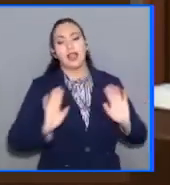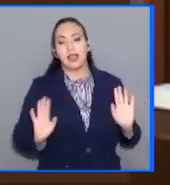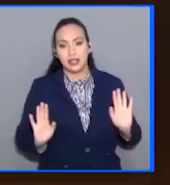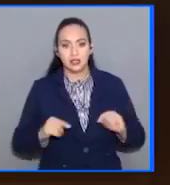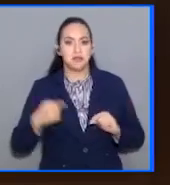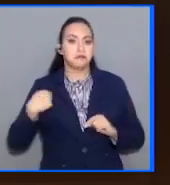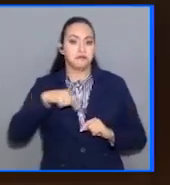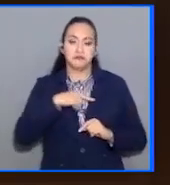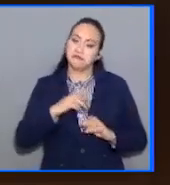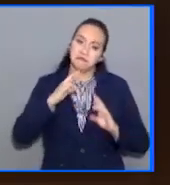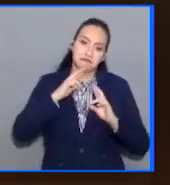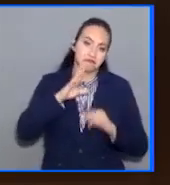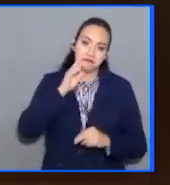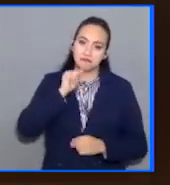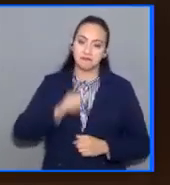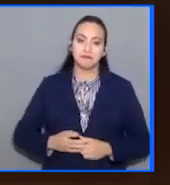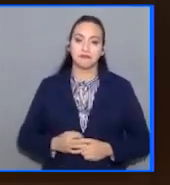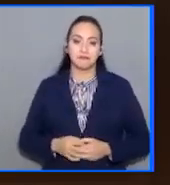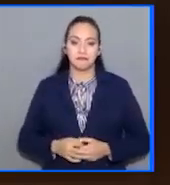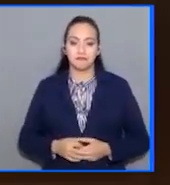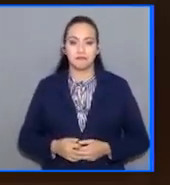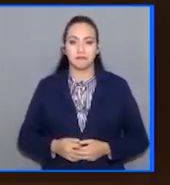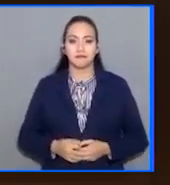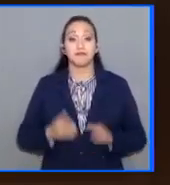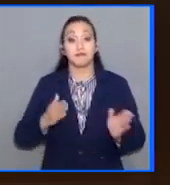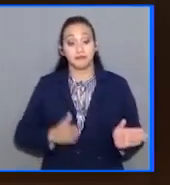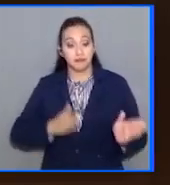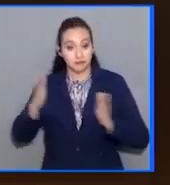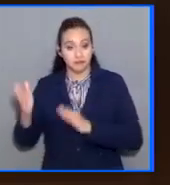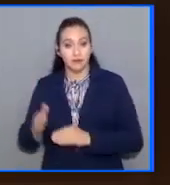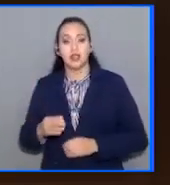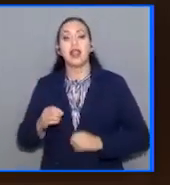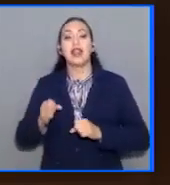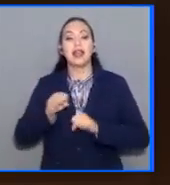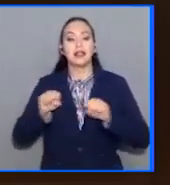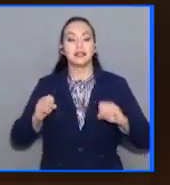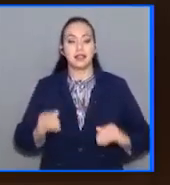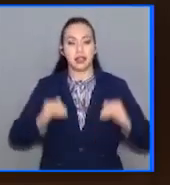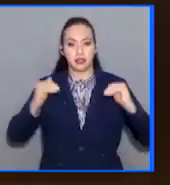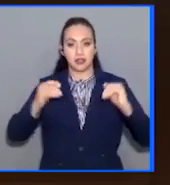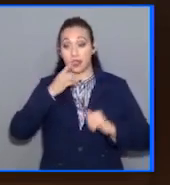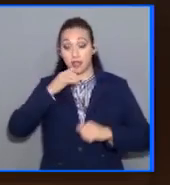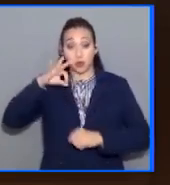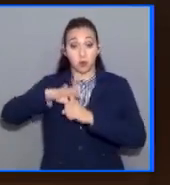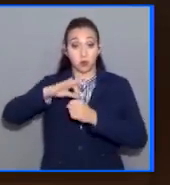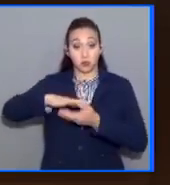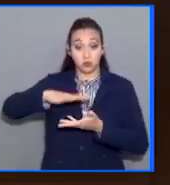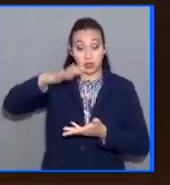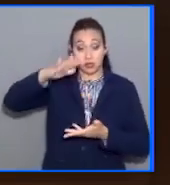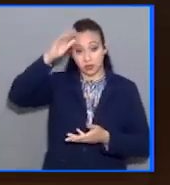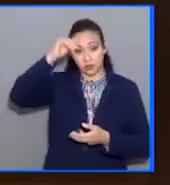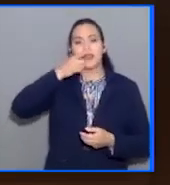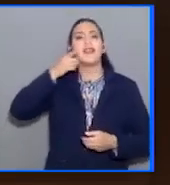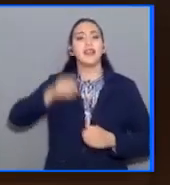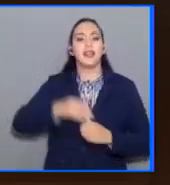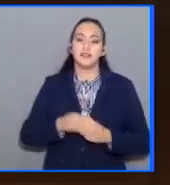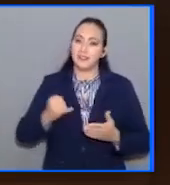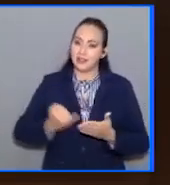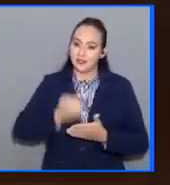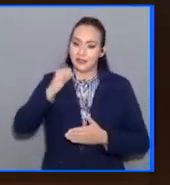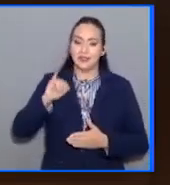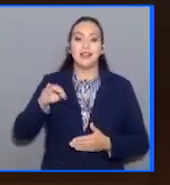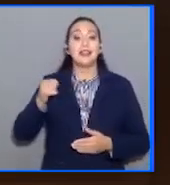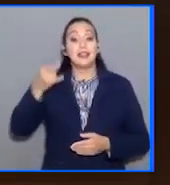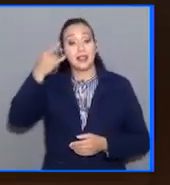ejecutoria. En otro asunto, la Sala Superior revocó por mayoría de votos la sentencia del Tribunal Electoral de Campeche